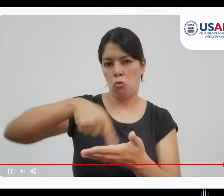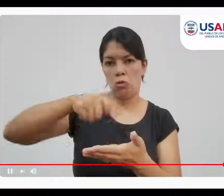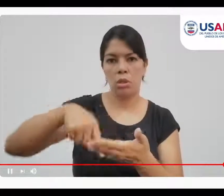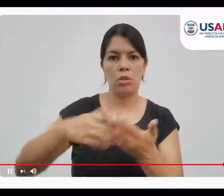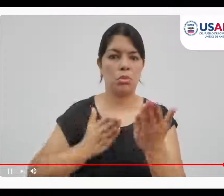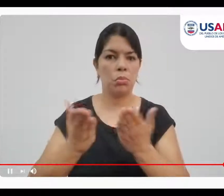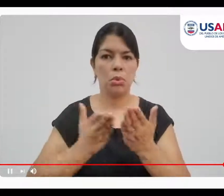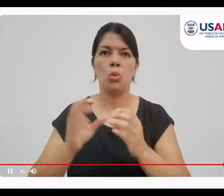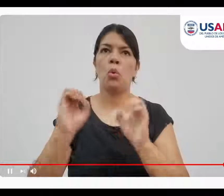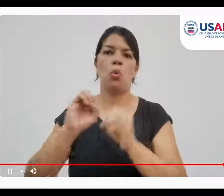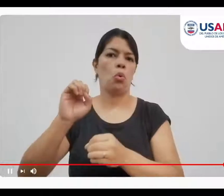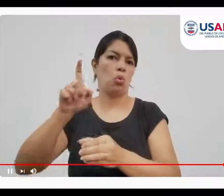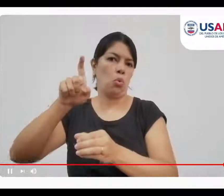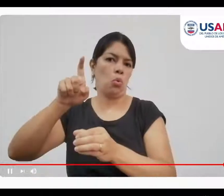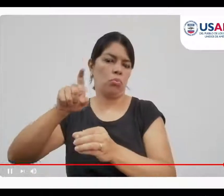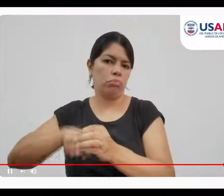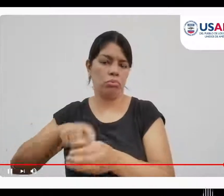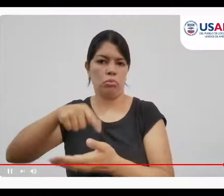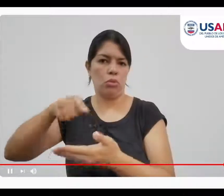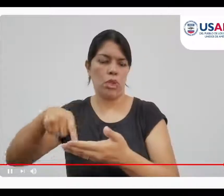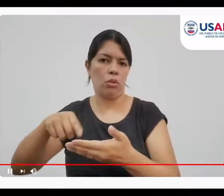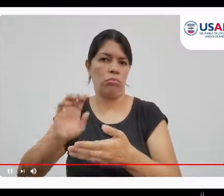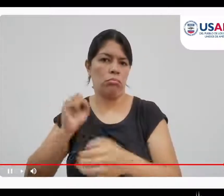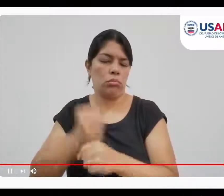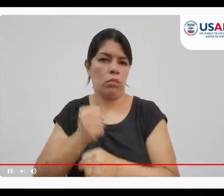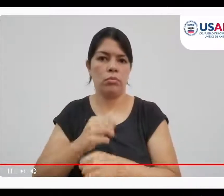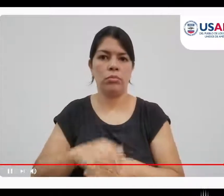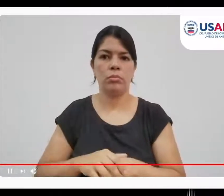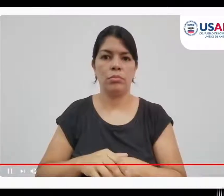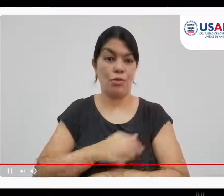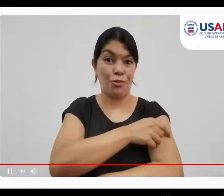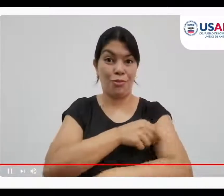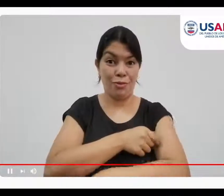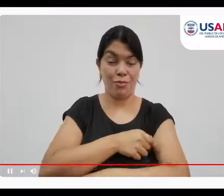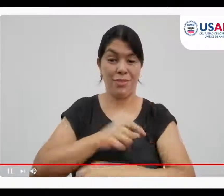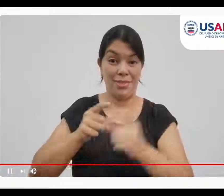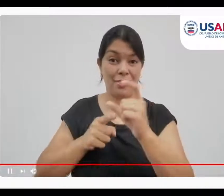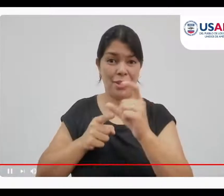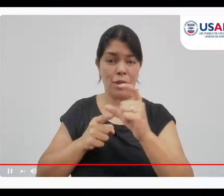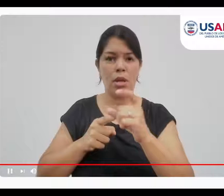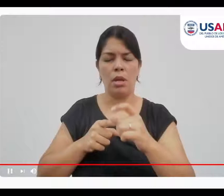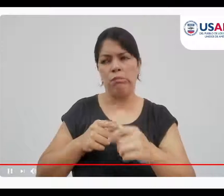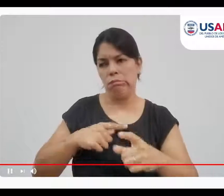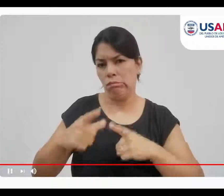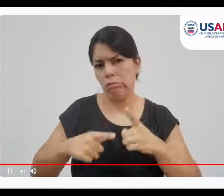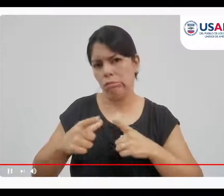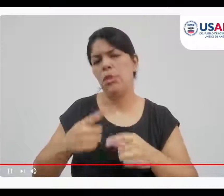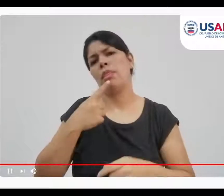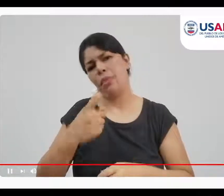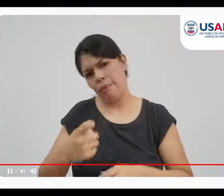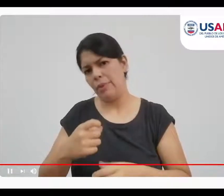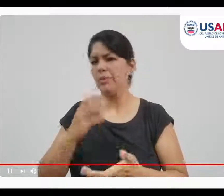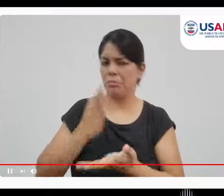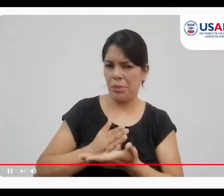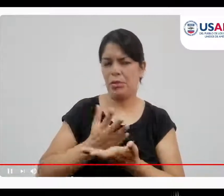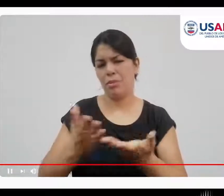de prestación de servicios o un contrato laboral. El Comité de Ciénaga se logró con todas sus dificultades porque